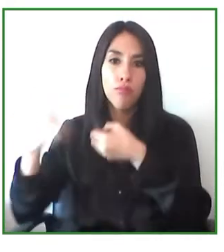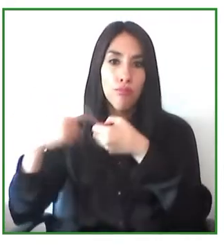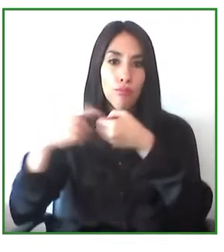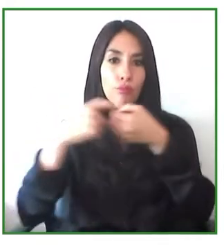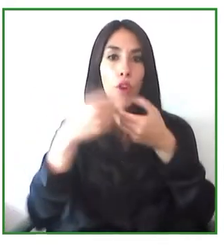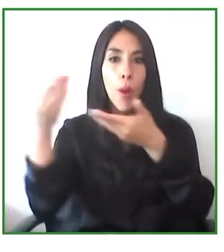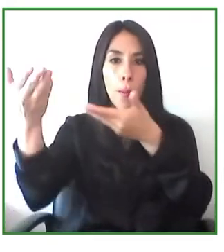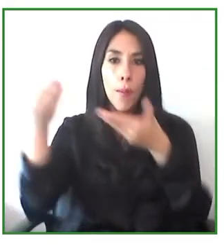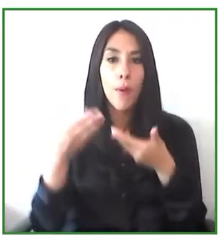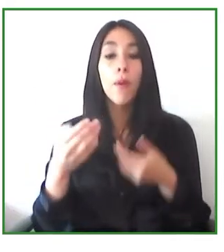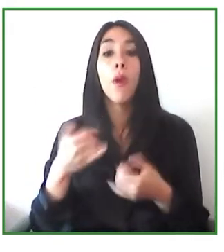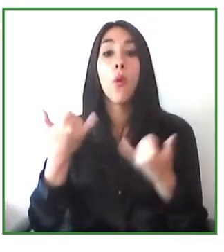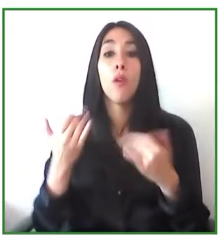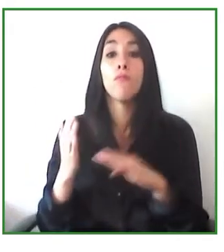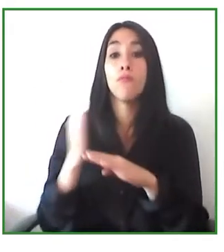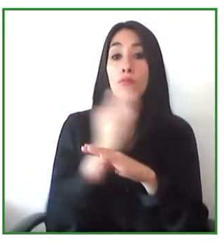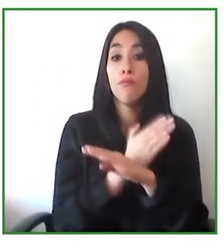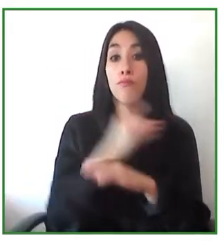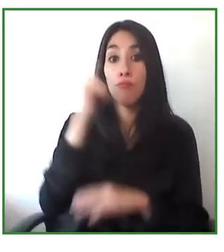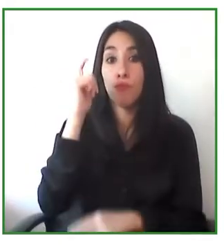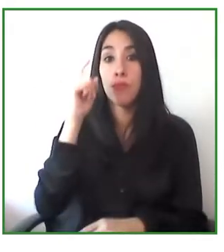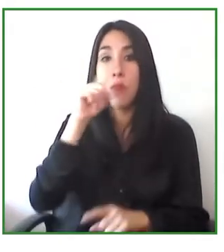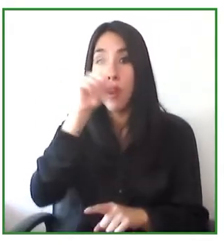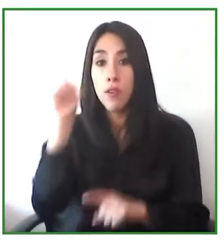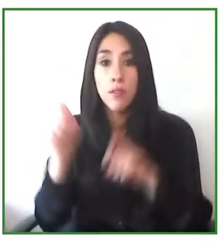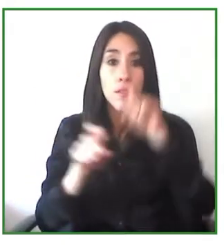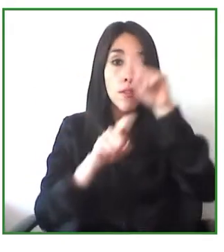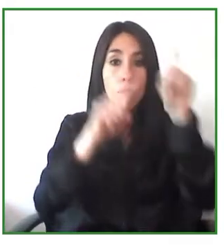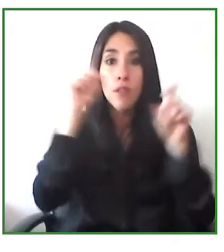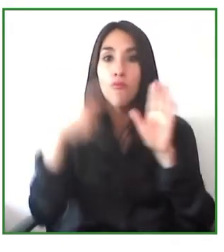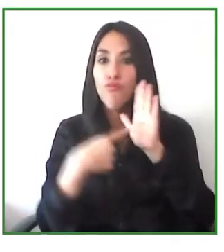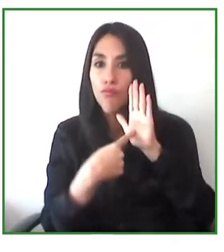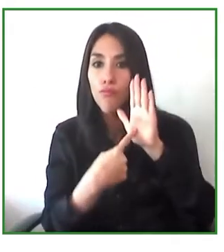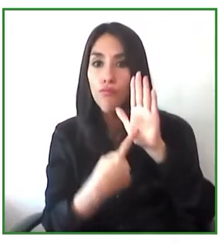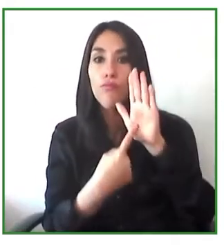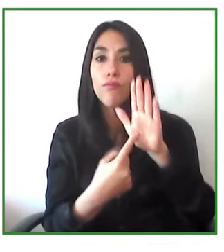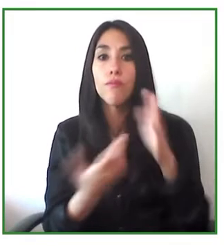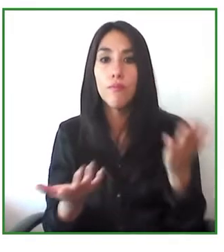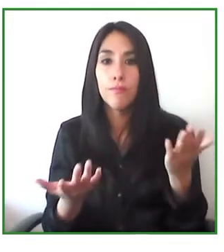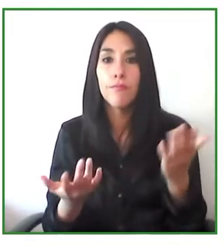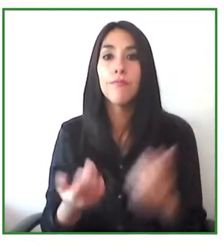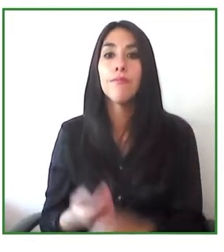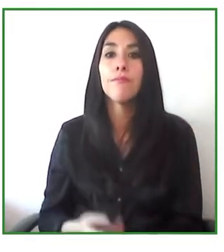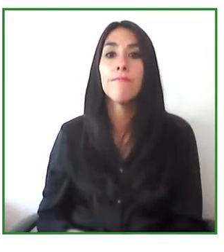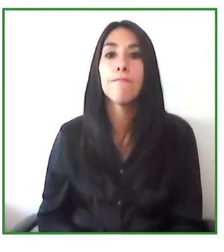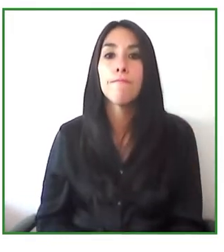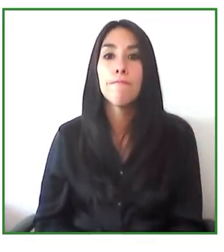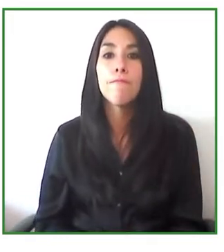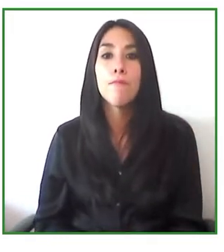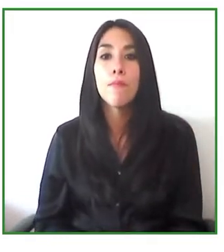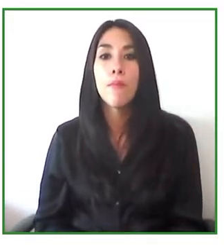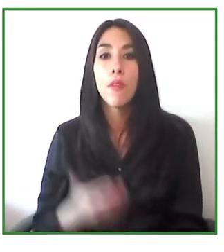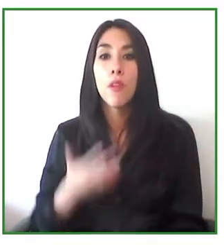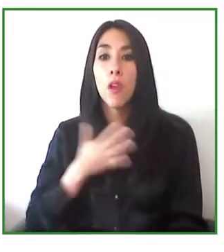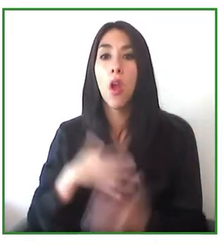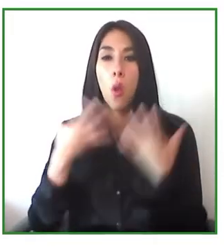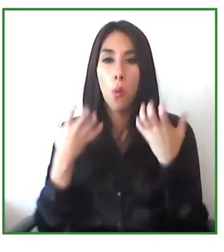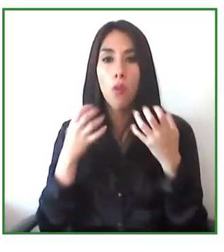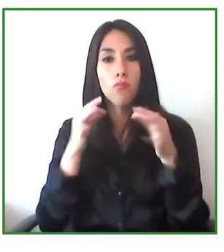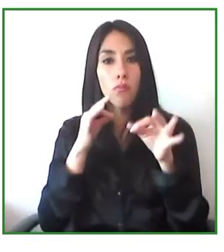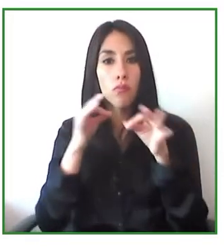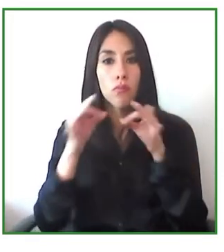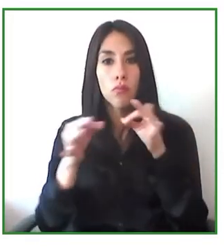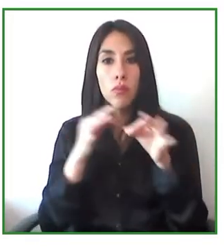representantes de la iniciativa de ICT, quería pedirle a Henry Mejía y Alejandra León que nos comenten sobre el impacto del uso de